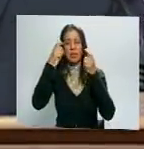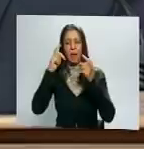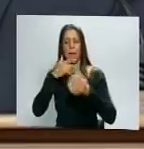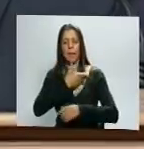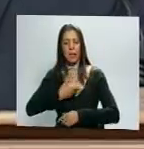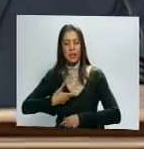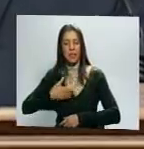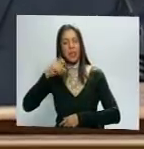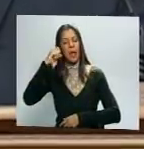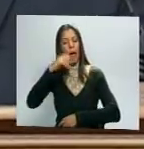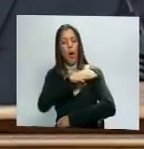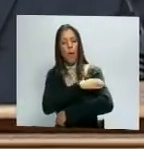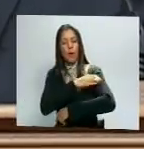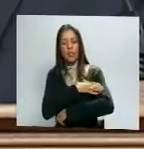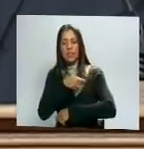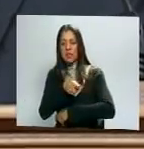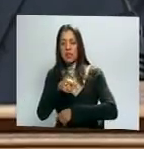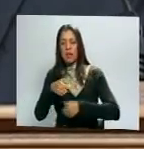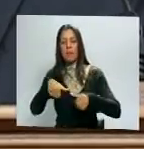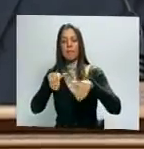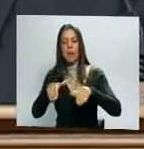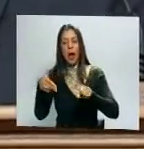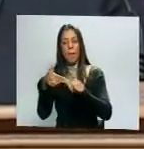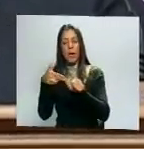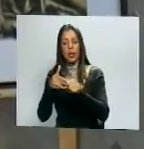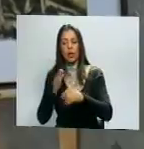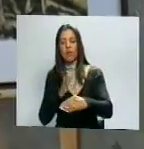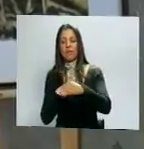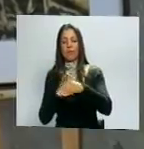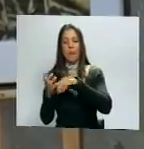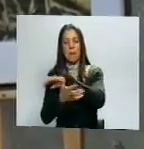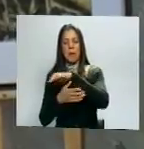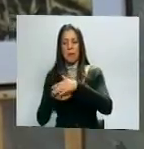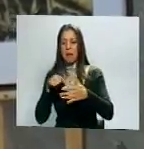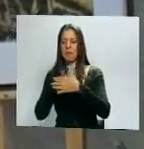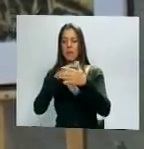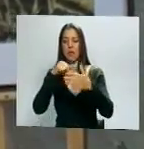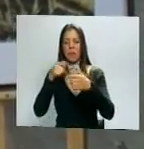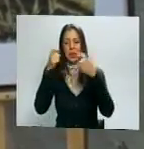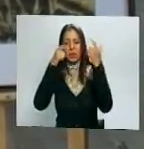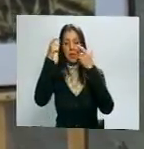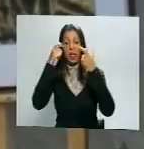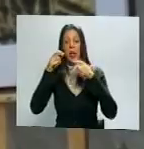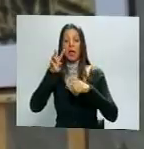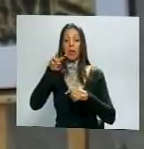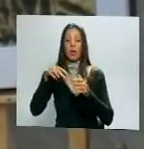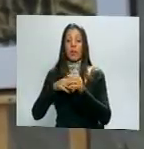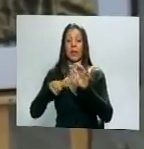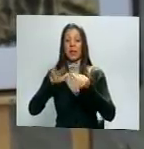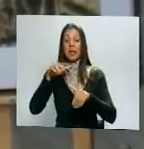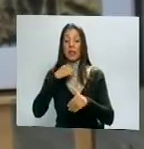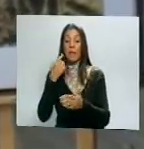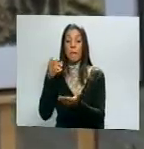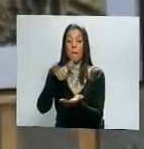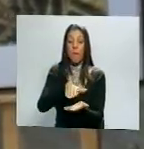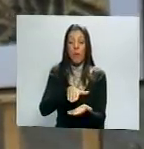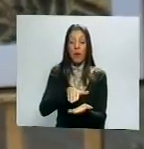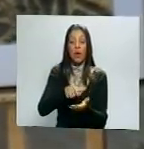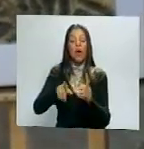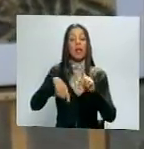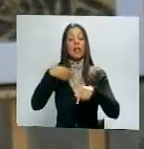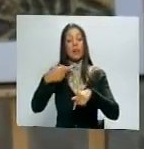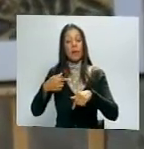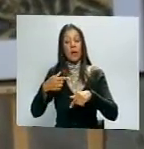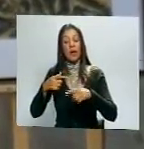Estado, luego 2013 con la pérdida de nuestro querido comandante Hugo Chávez, y el 2017 con la